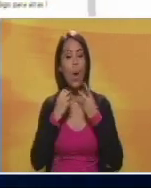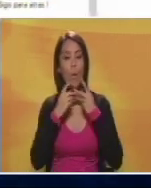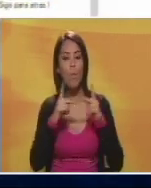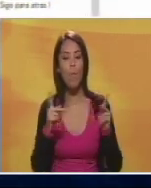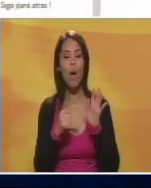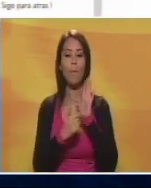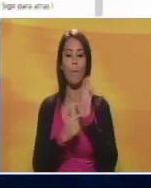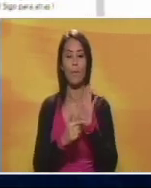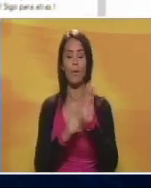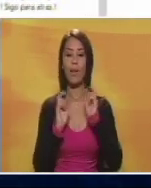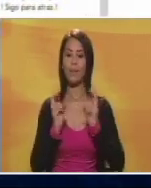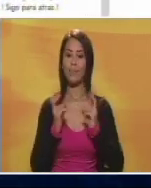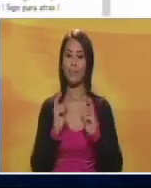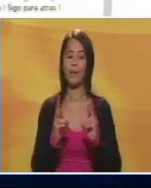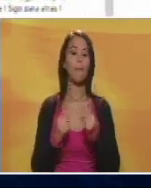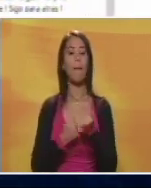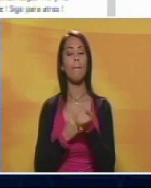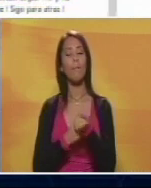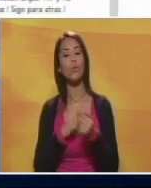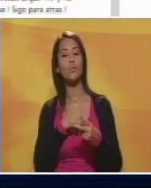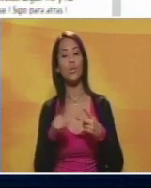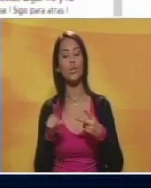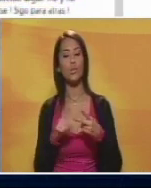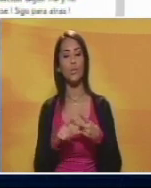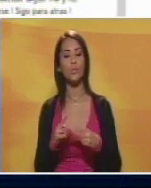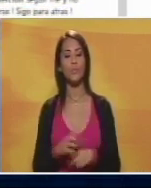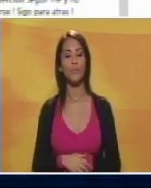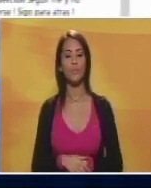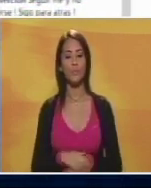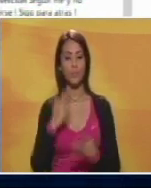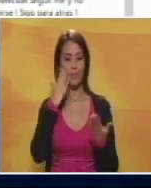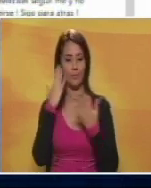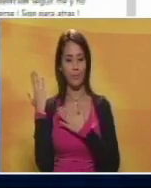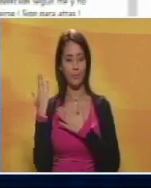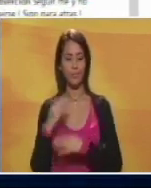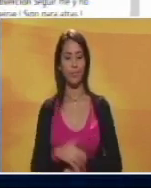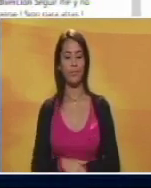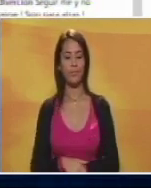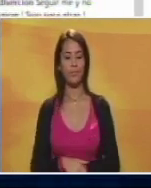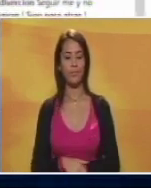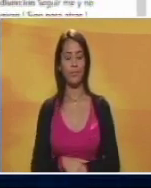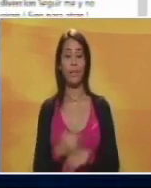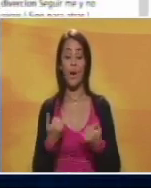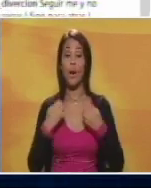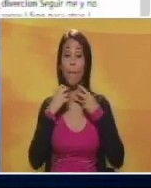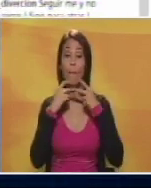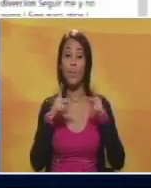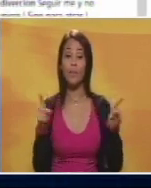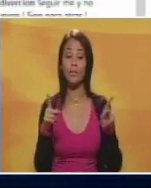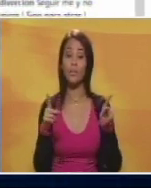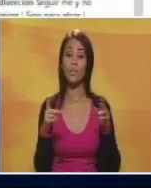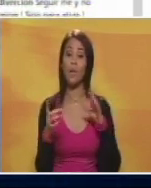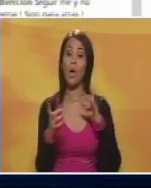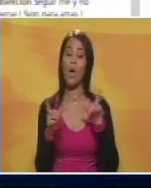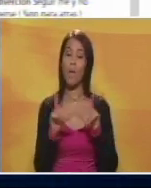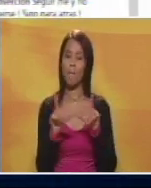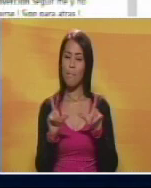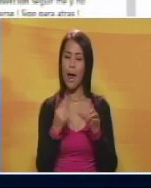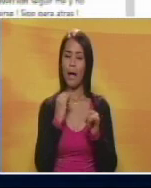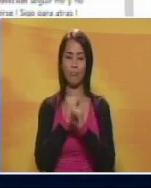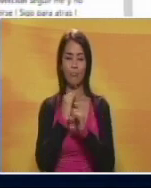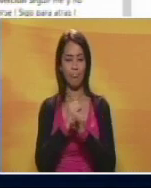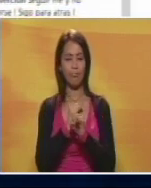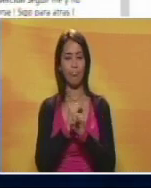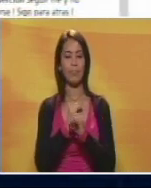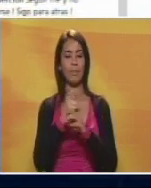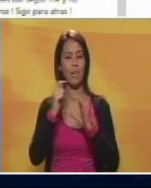disponible el tema con colaboración de los artistas urbanos Wisin y Noriega. A horas de su publicación en las plataformas digitales, ya cuenta con